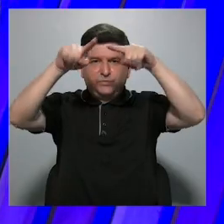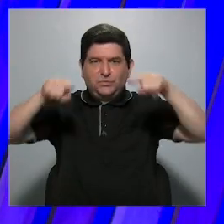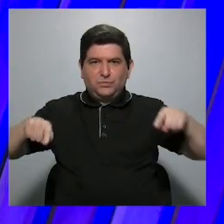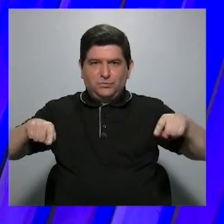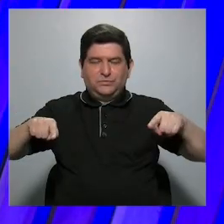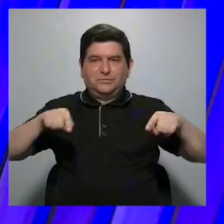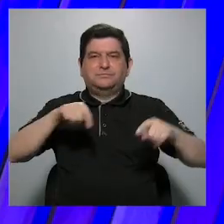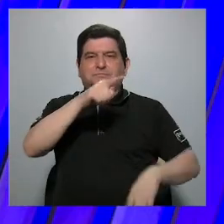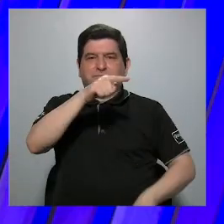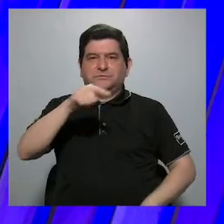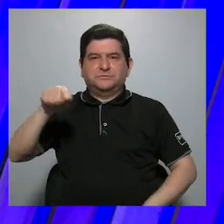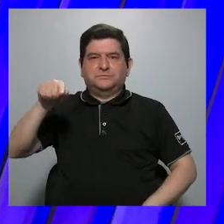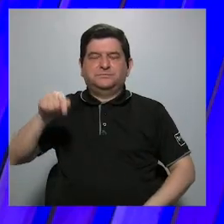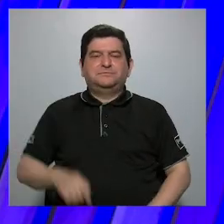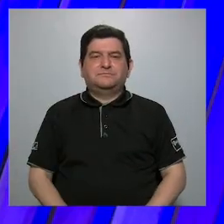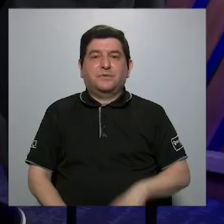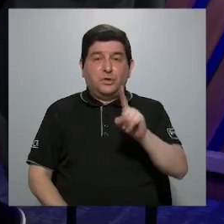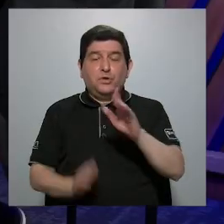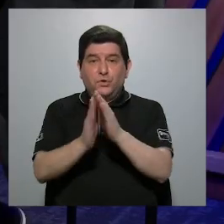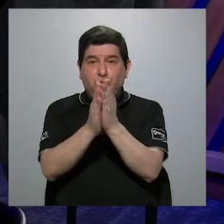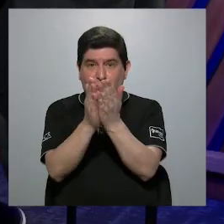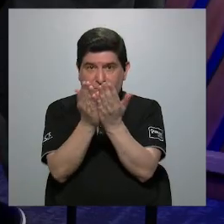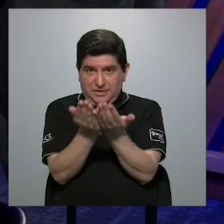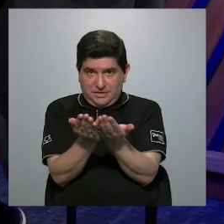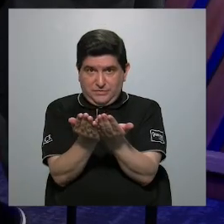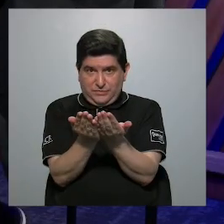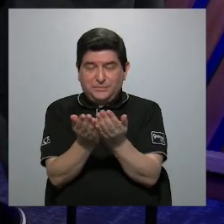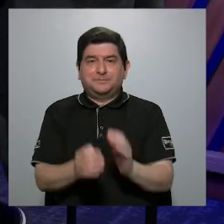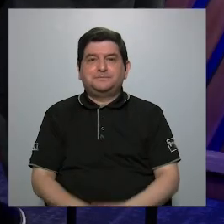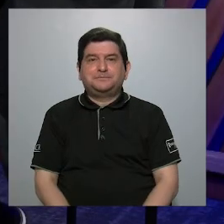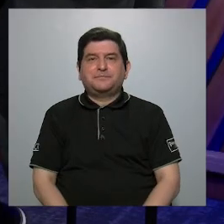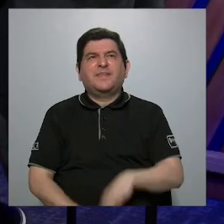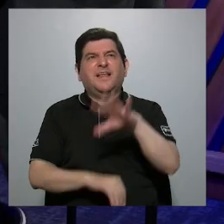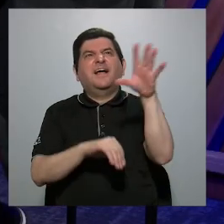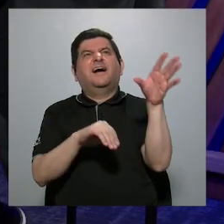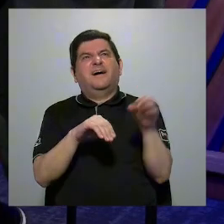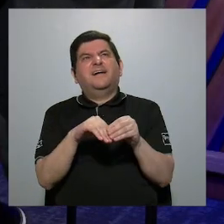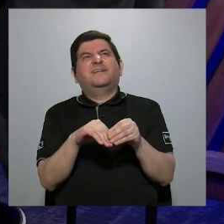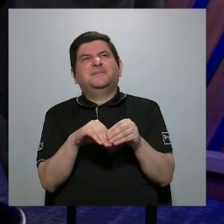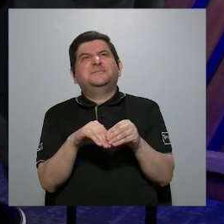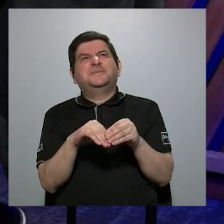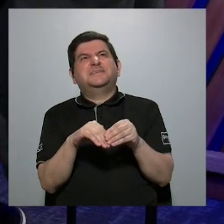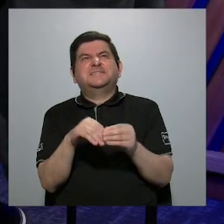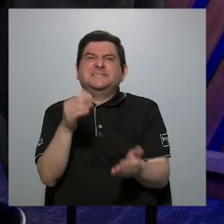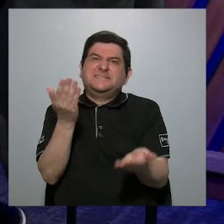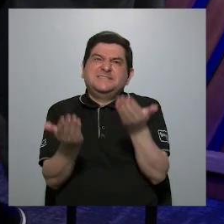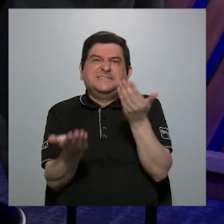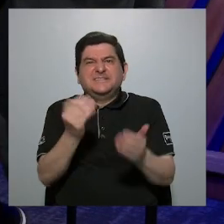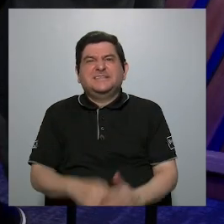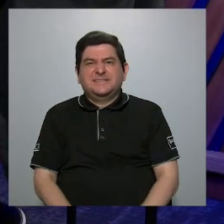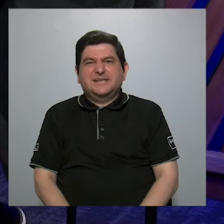compás y un libro, que